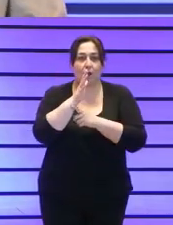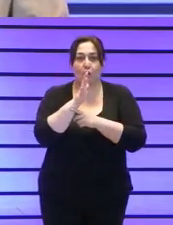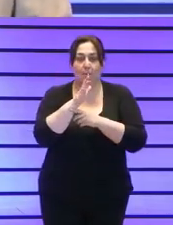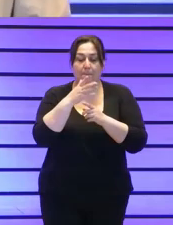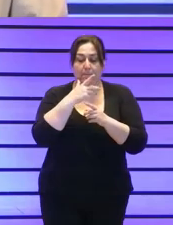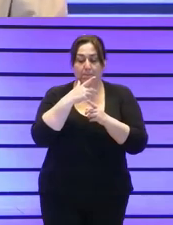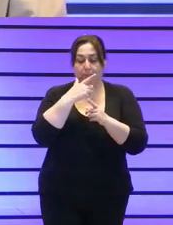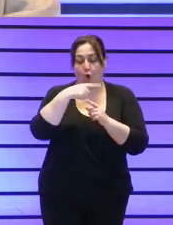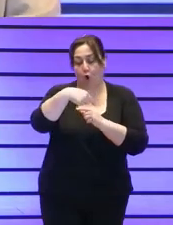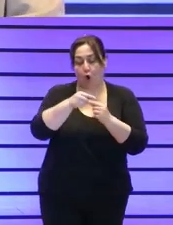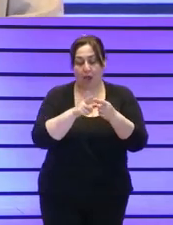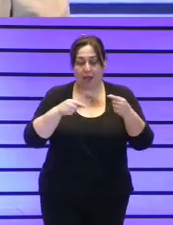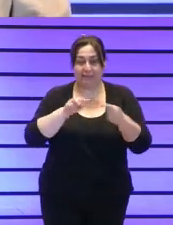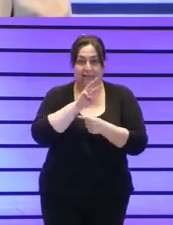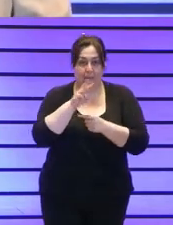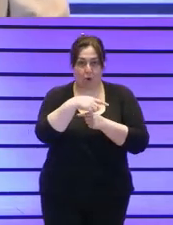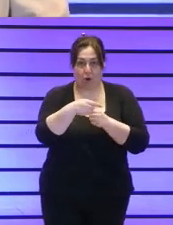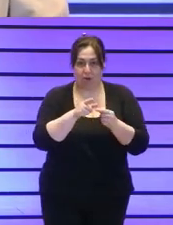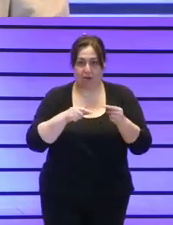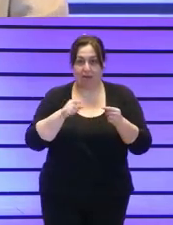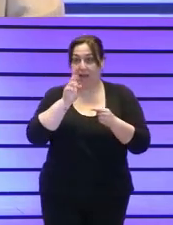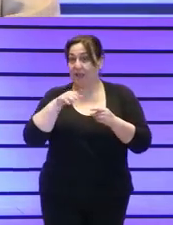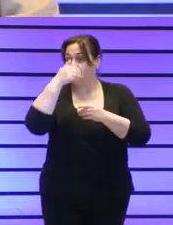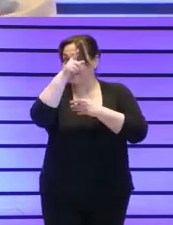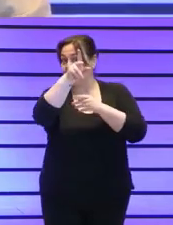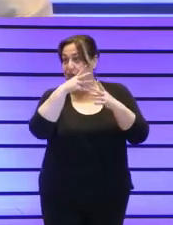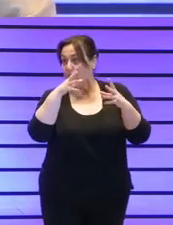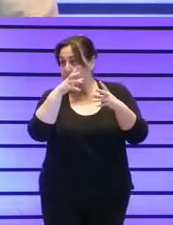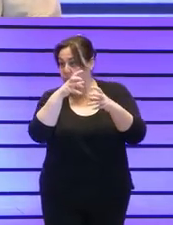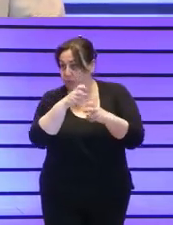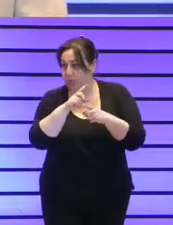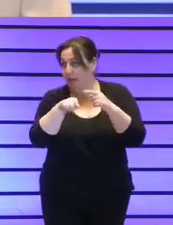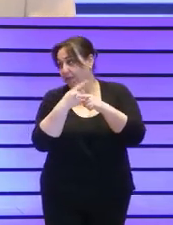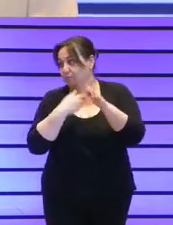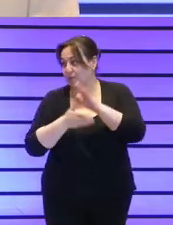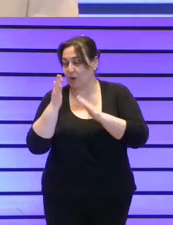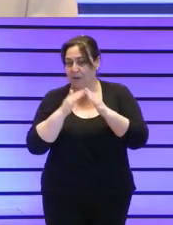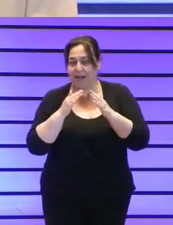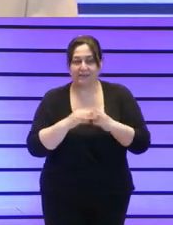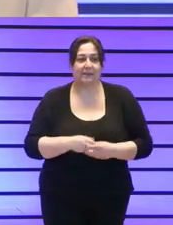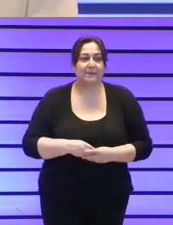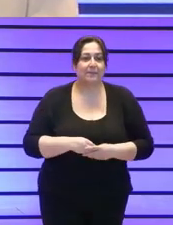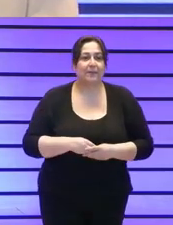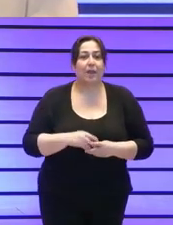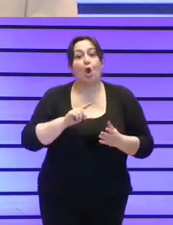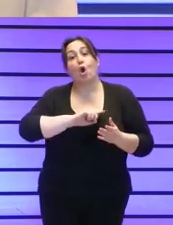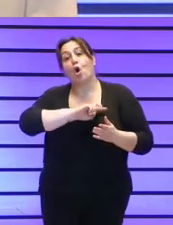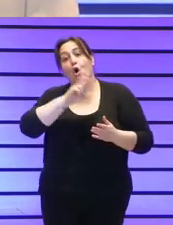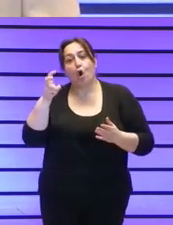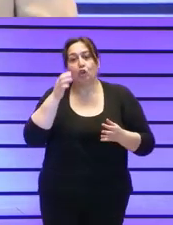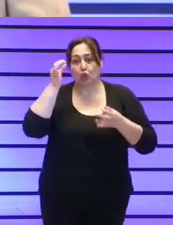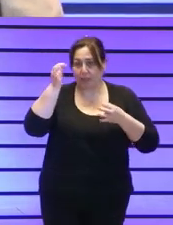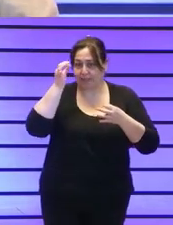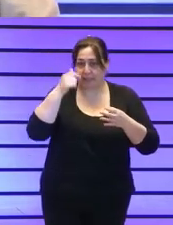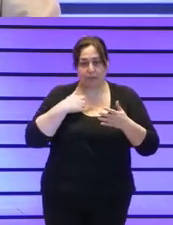plena que están ahí fuera regenerándose, ¿no? Para cuando nos los llevemos a casa, ¿no? Y otro detalle que